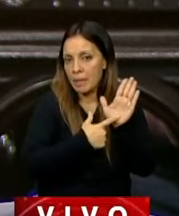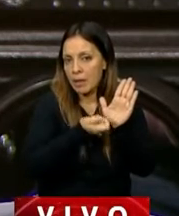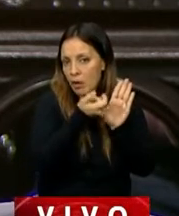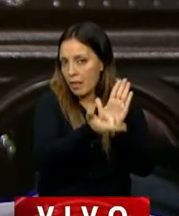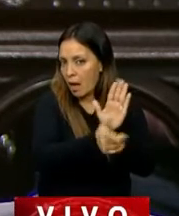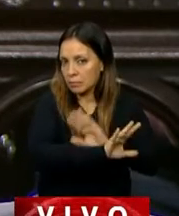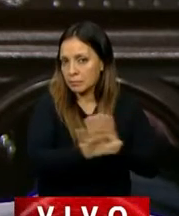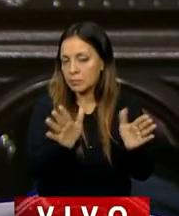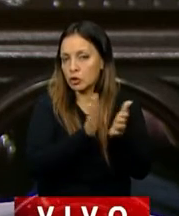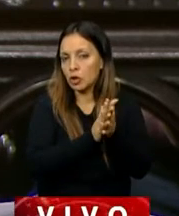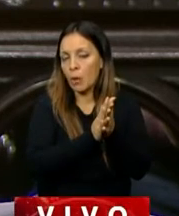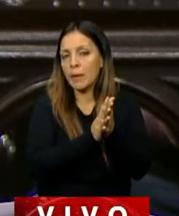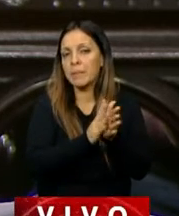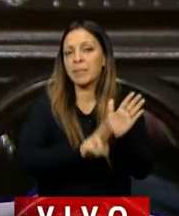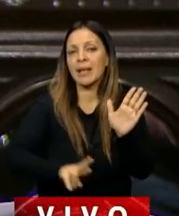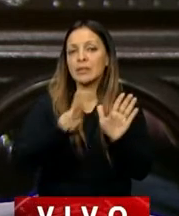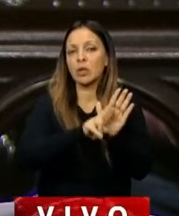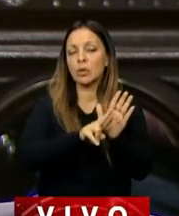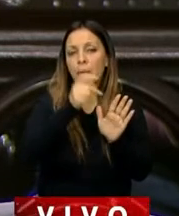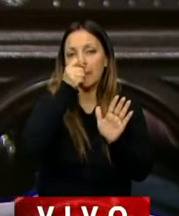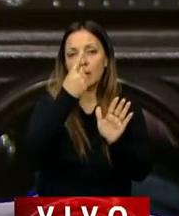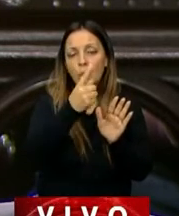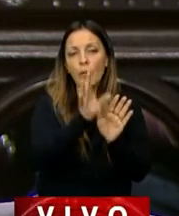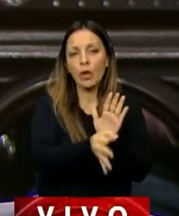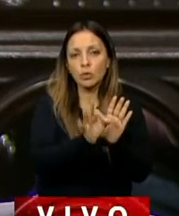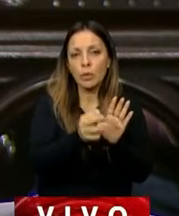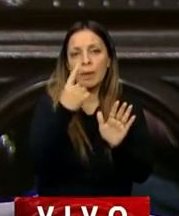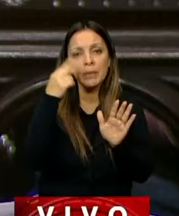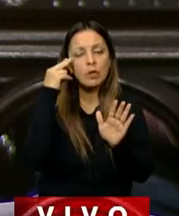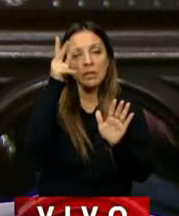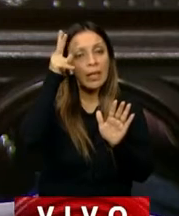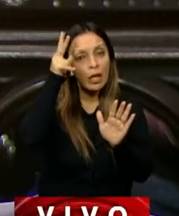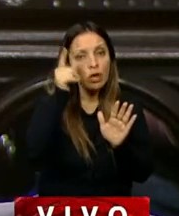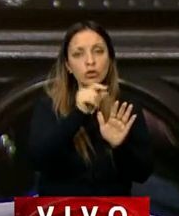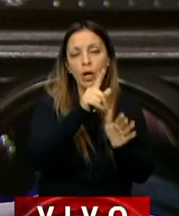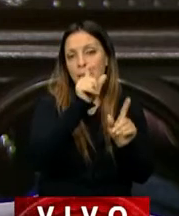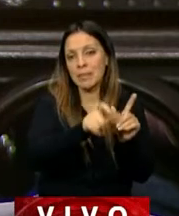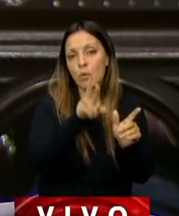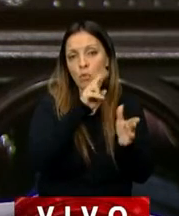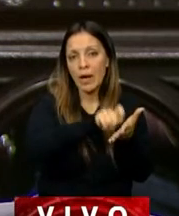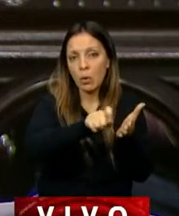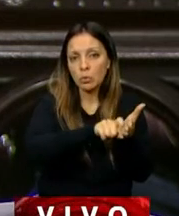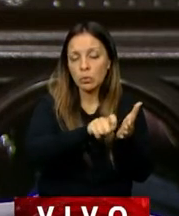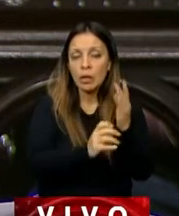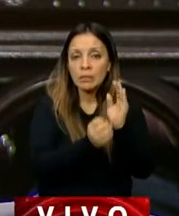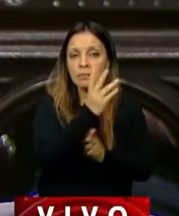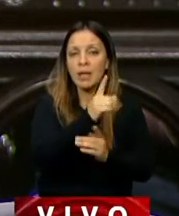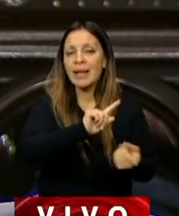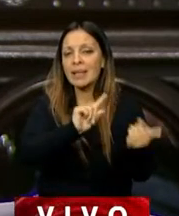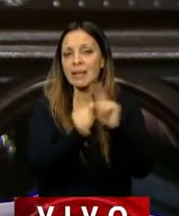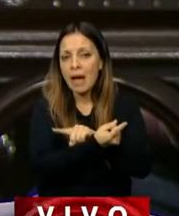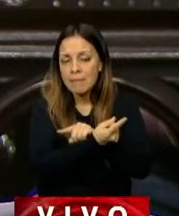en la resolución del 21 de octubre de 1988 a la autora, que funda en esta misma el cambio de giro,